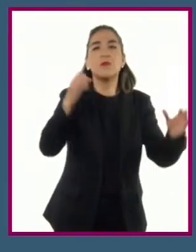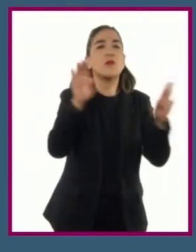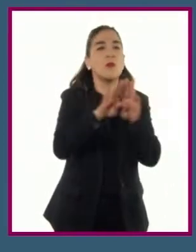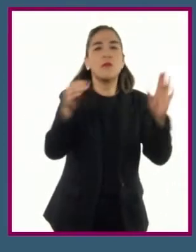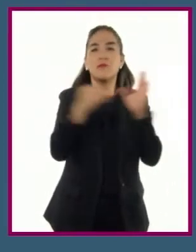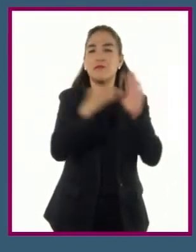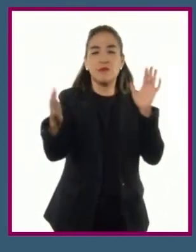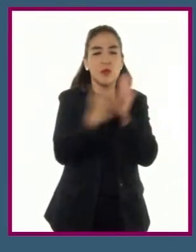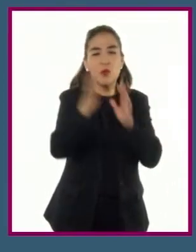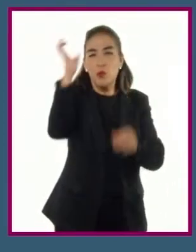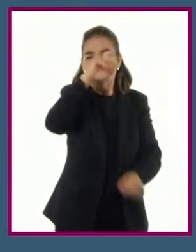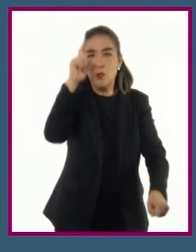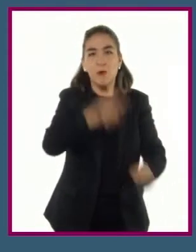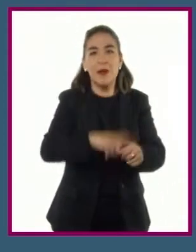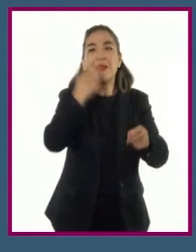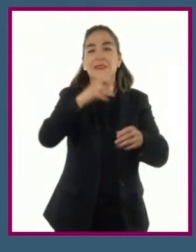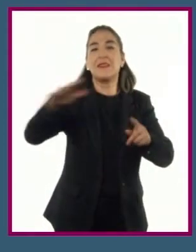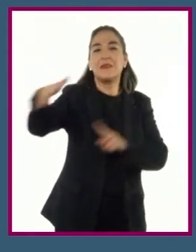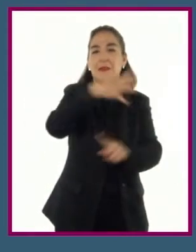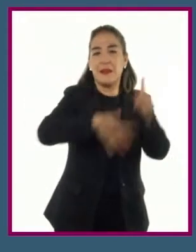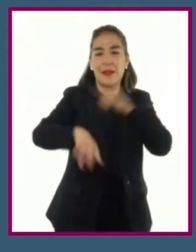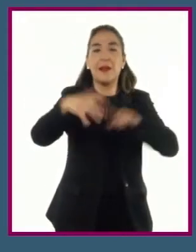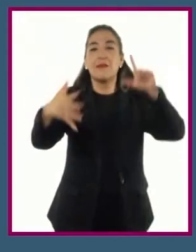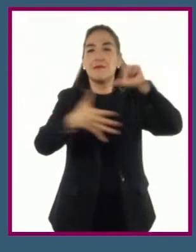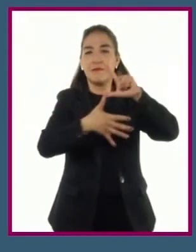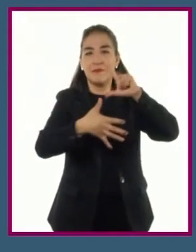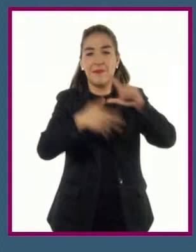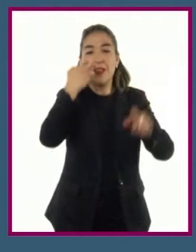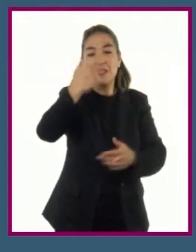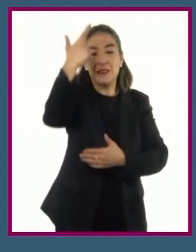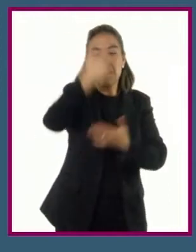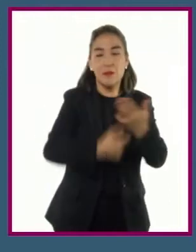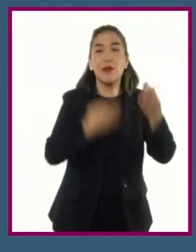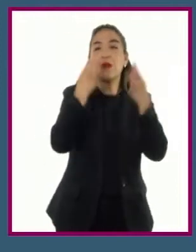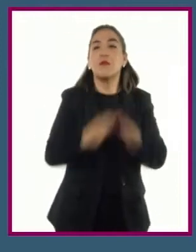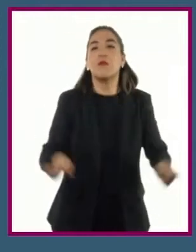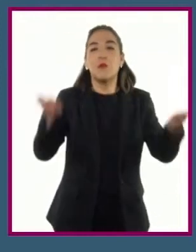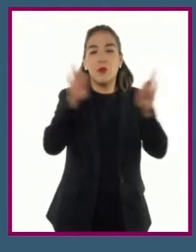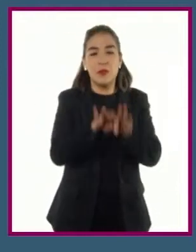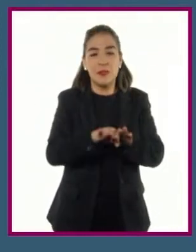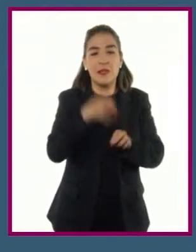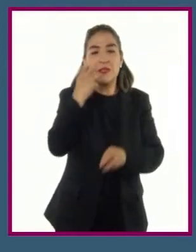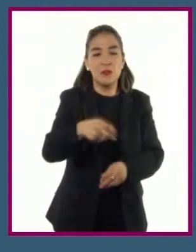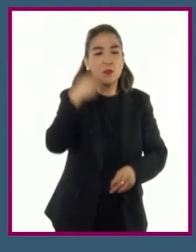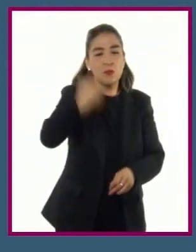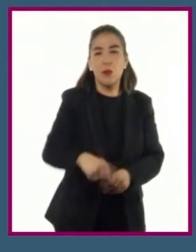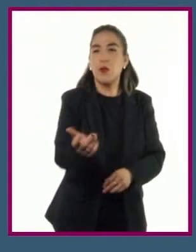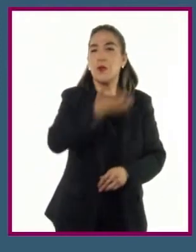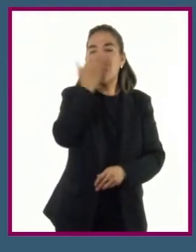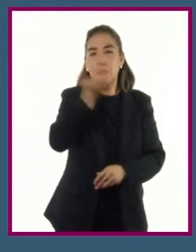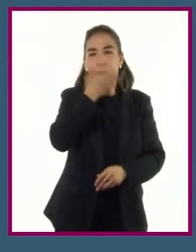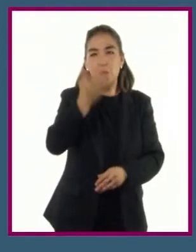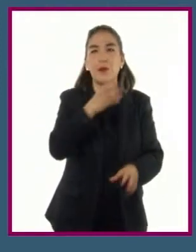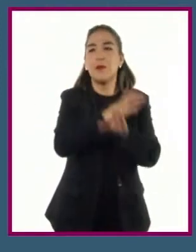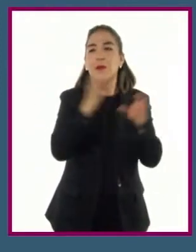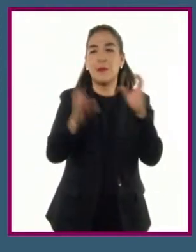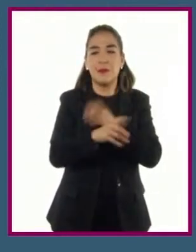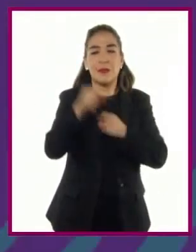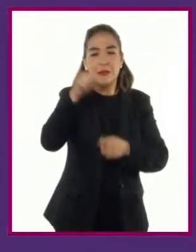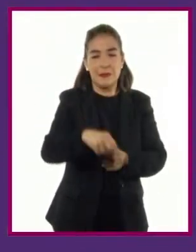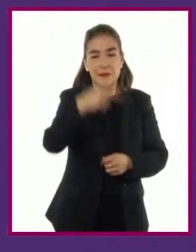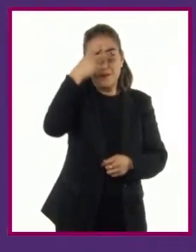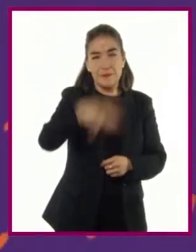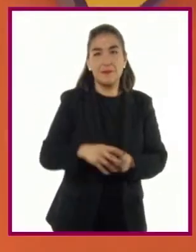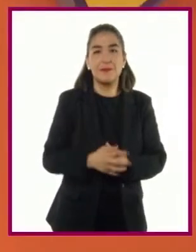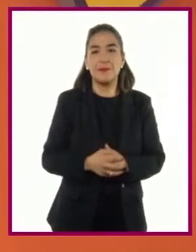manifestación cultural transcontinental de América Latina en la lista representativa del patrimonio cultural inmaterial de la